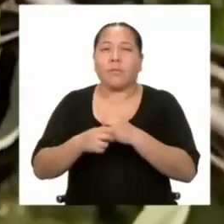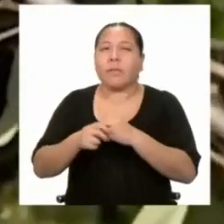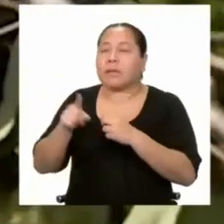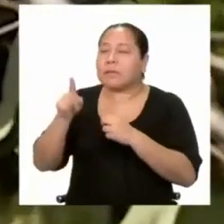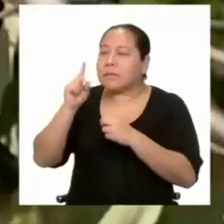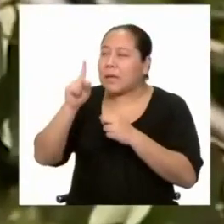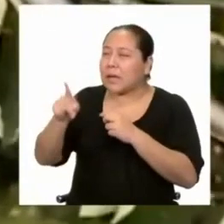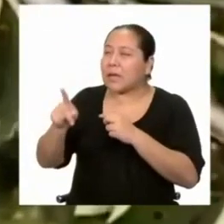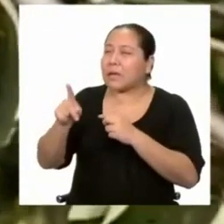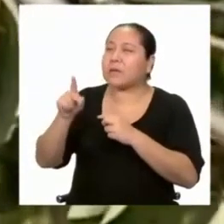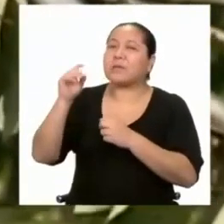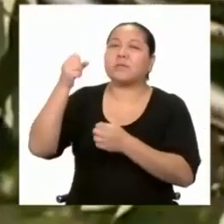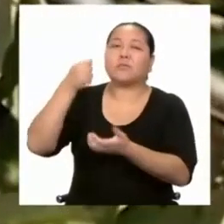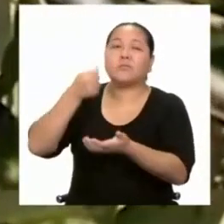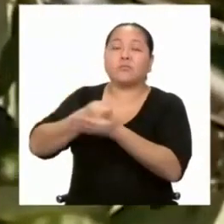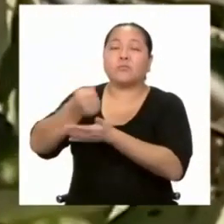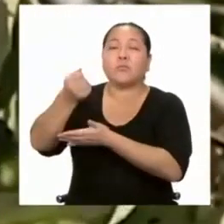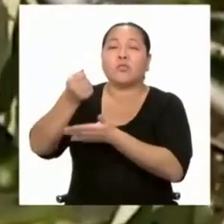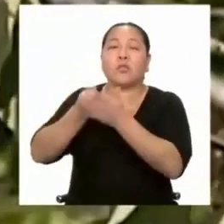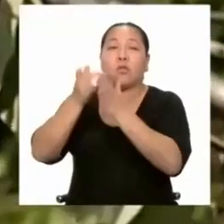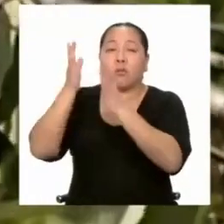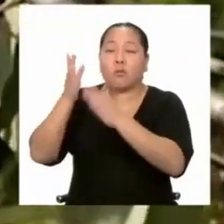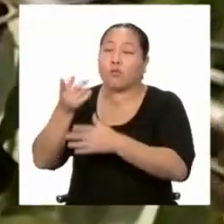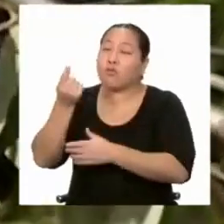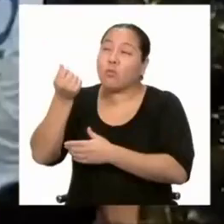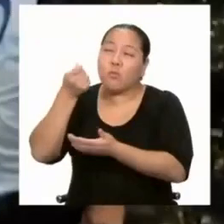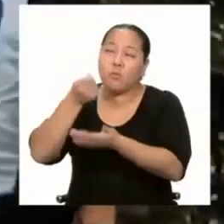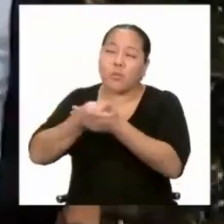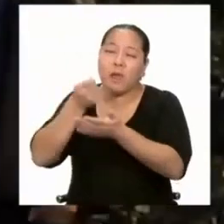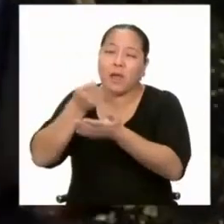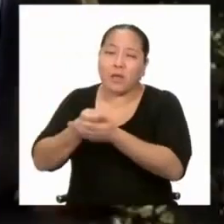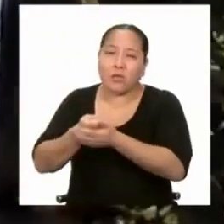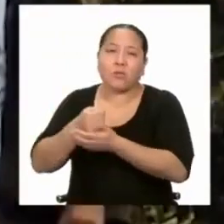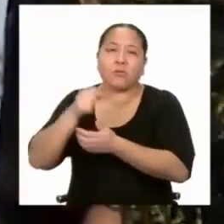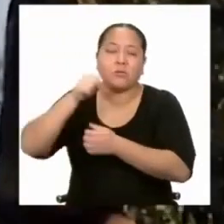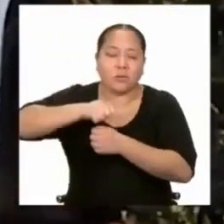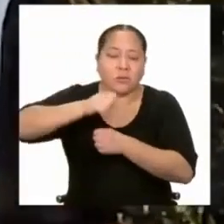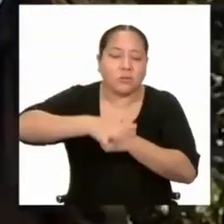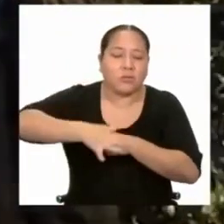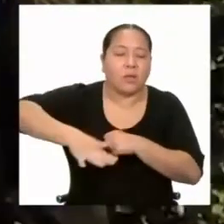de que su dinero va a alcanzar el nivel local.